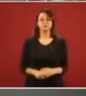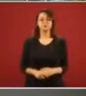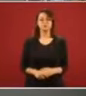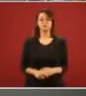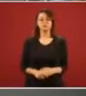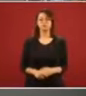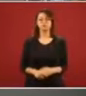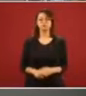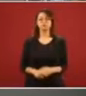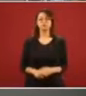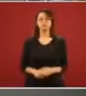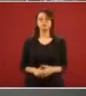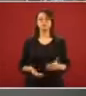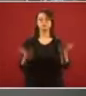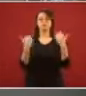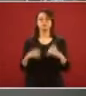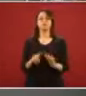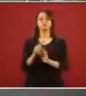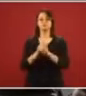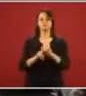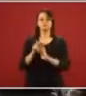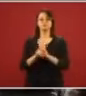Vamos con los videos.